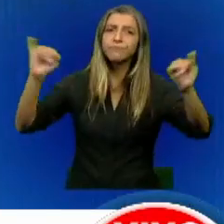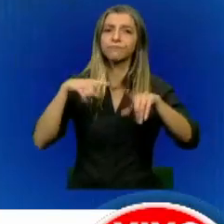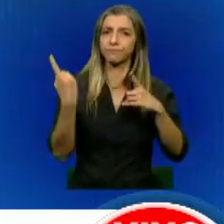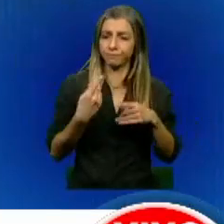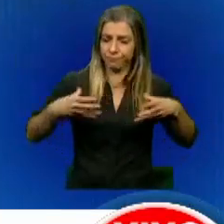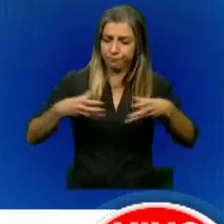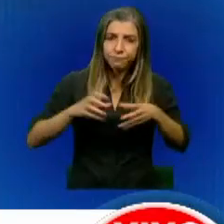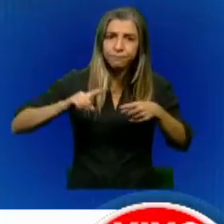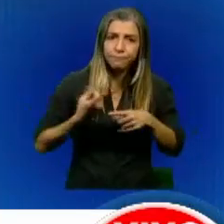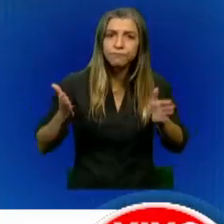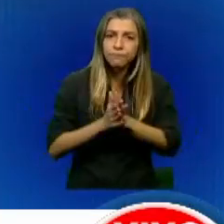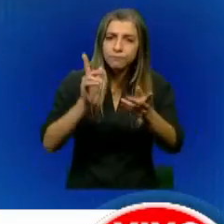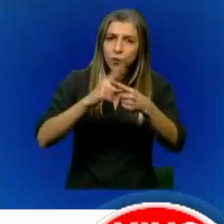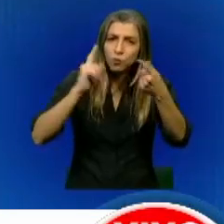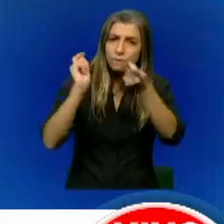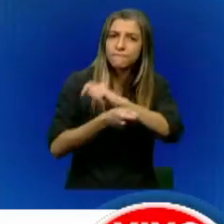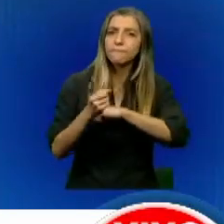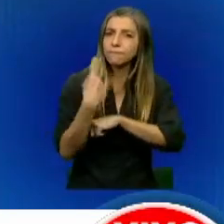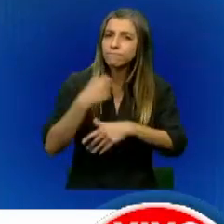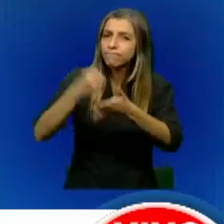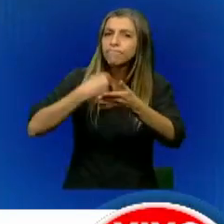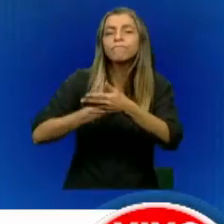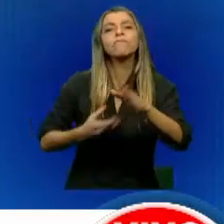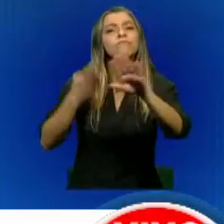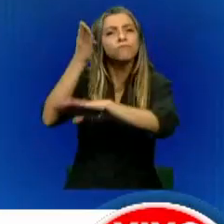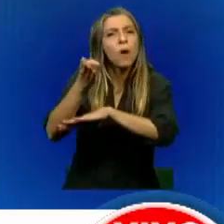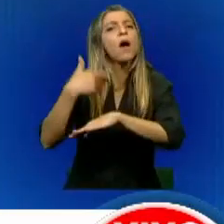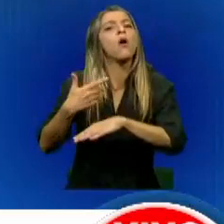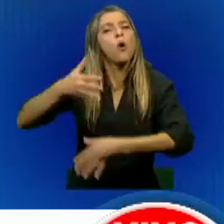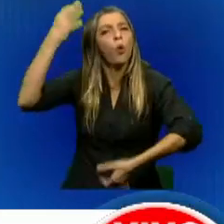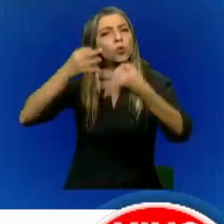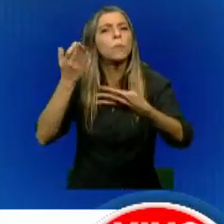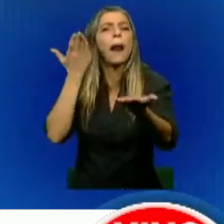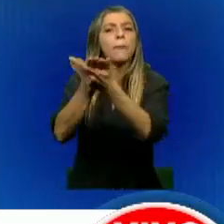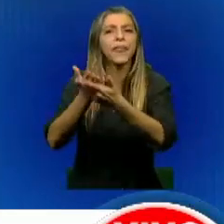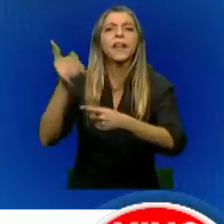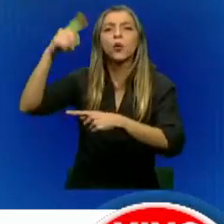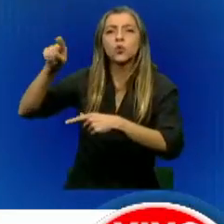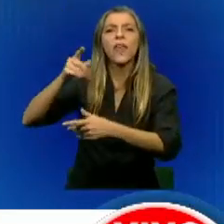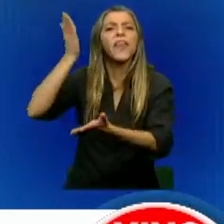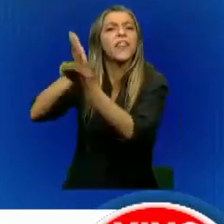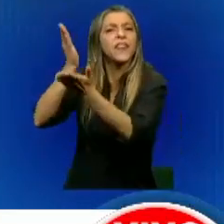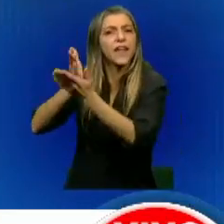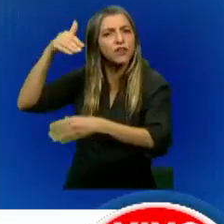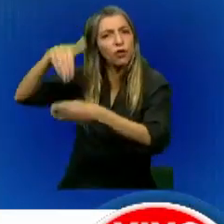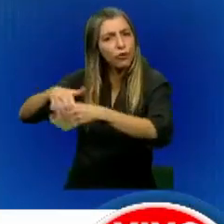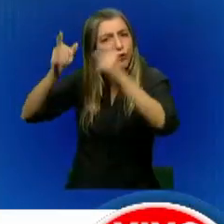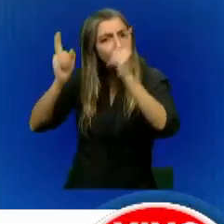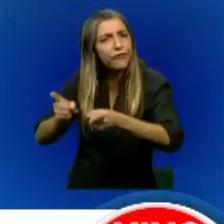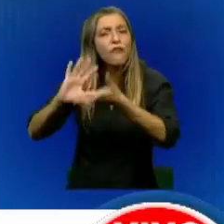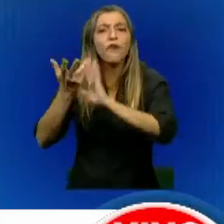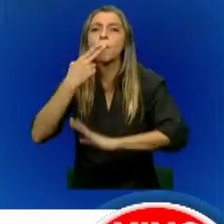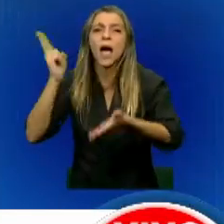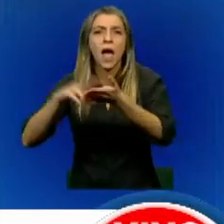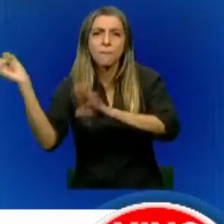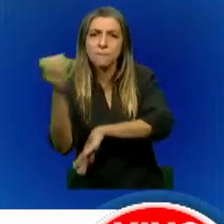demanda y vamos a pelear hasta la última instancia para que ustedes tengan el derecho a votar por correo postal y no tengan que trasladarse